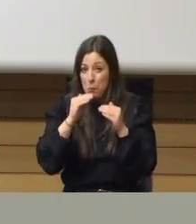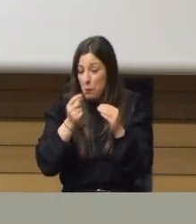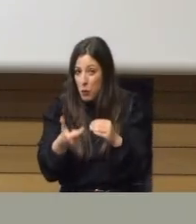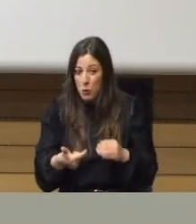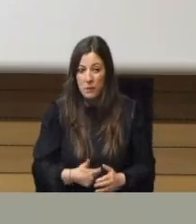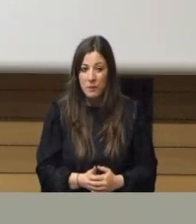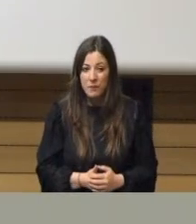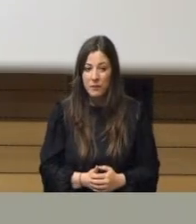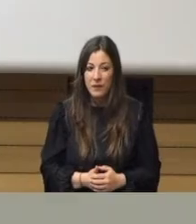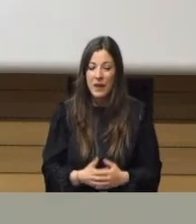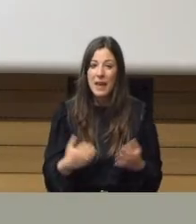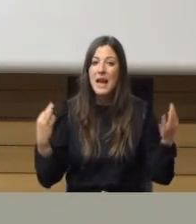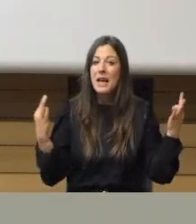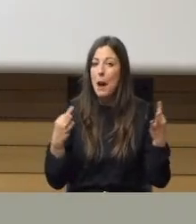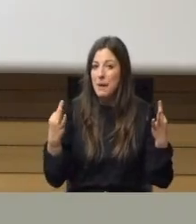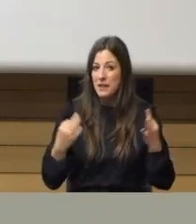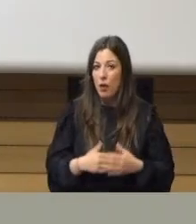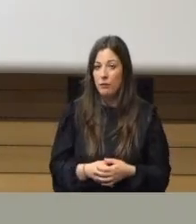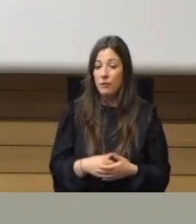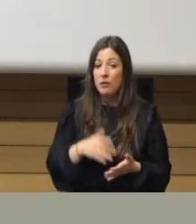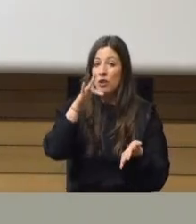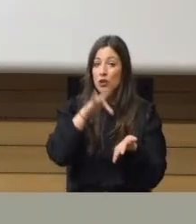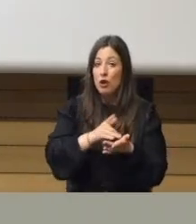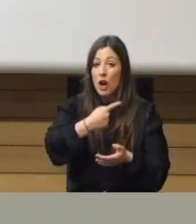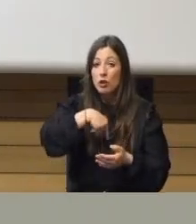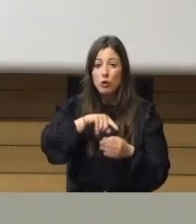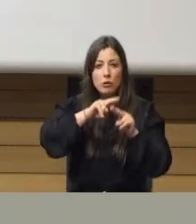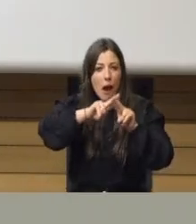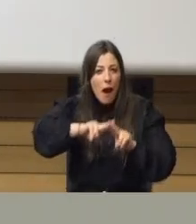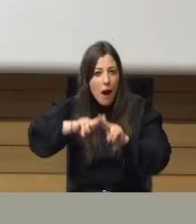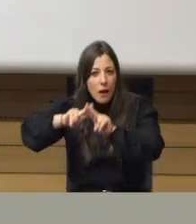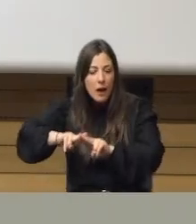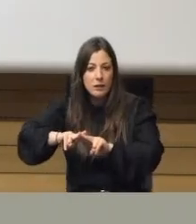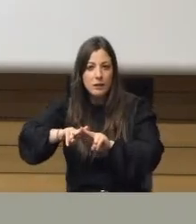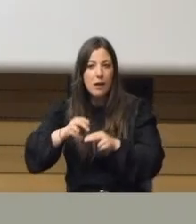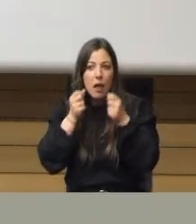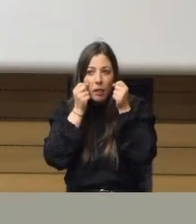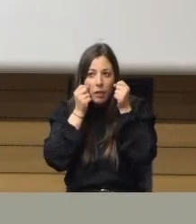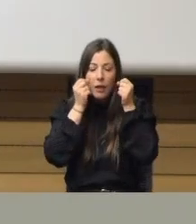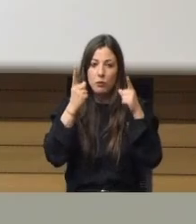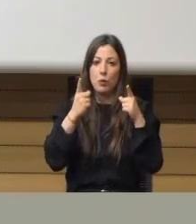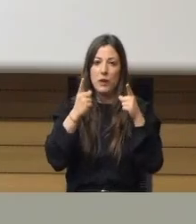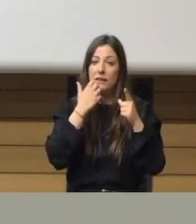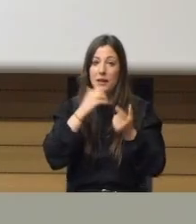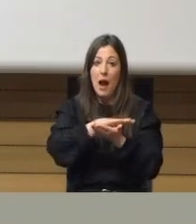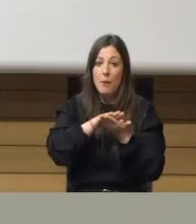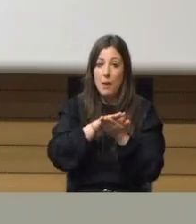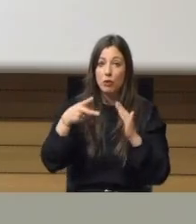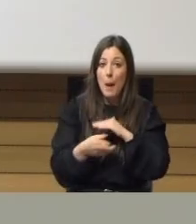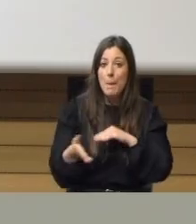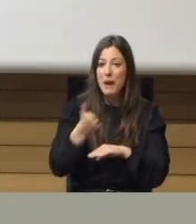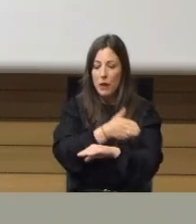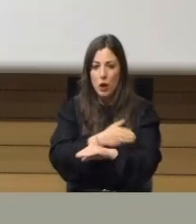¿Qué nos ha pasado? Que cuando nosotros hicimos el análisis, nos dimos cuenta que cuando hablamos de prevención tenemos muy claro un montón